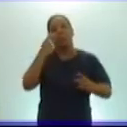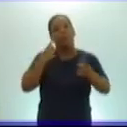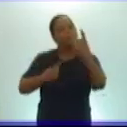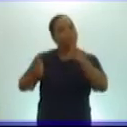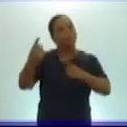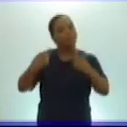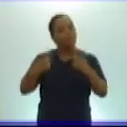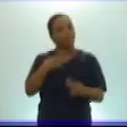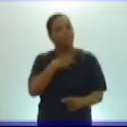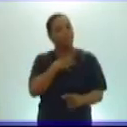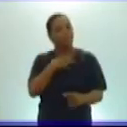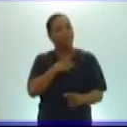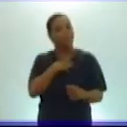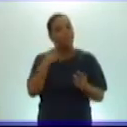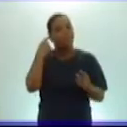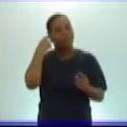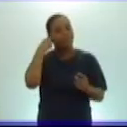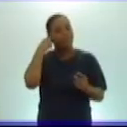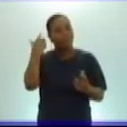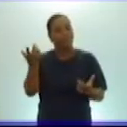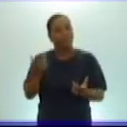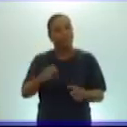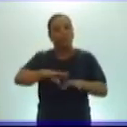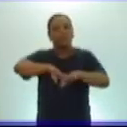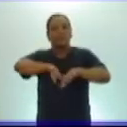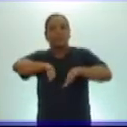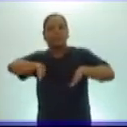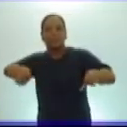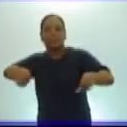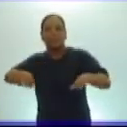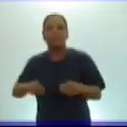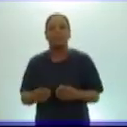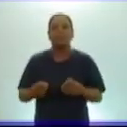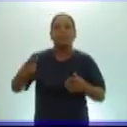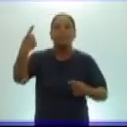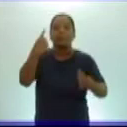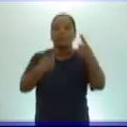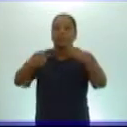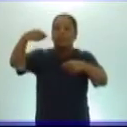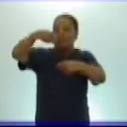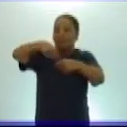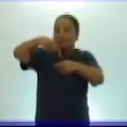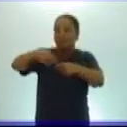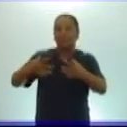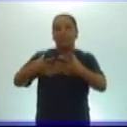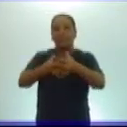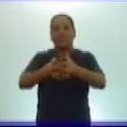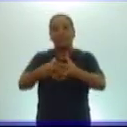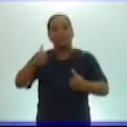para seleccionar la operación de separación de los componentes de las mezclas más adecuada.